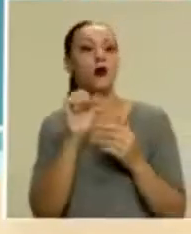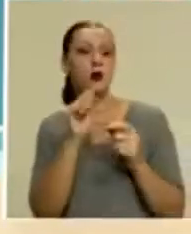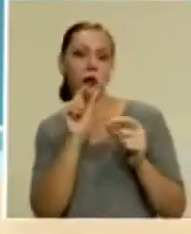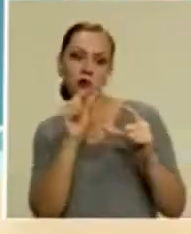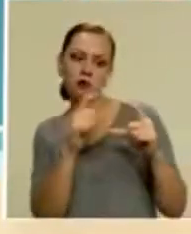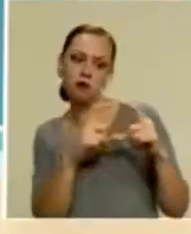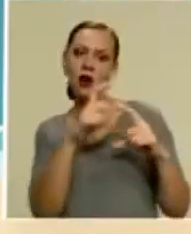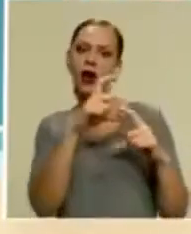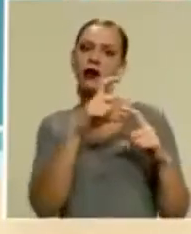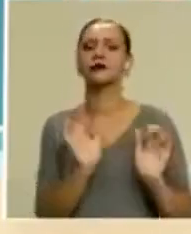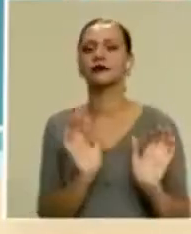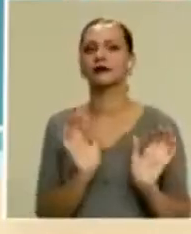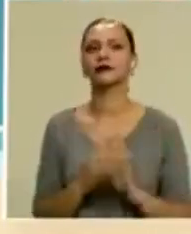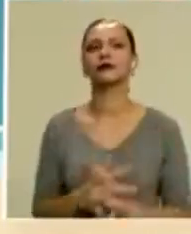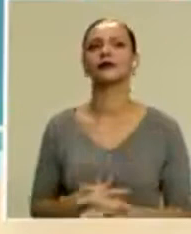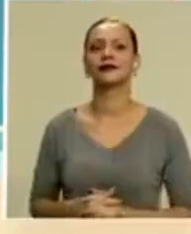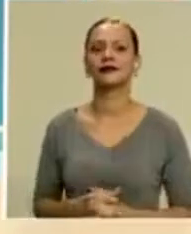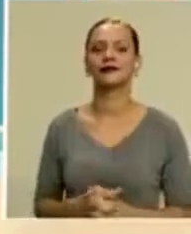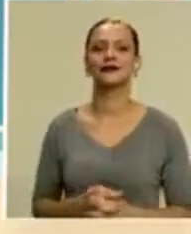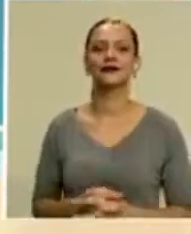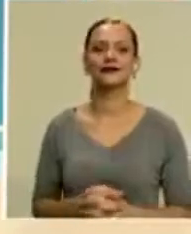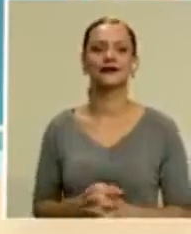más?